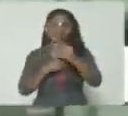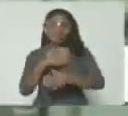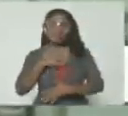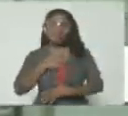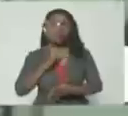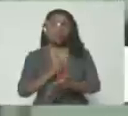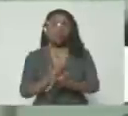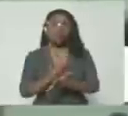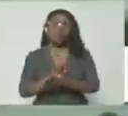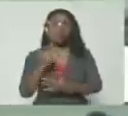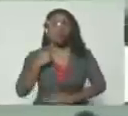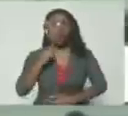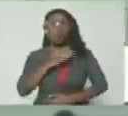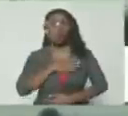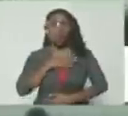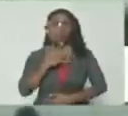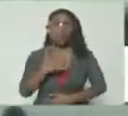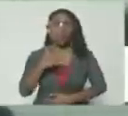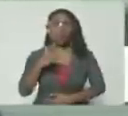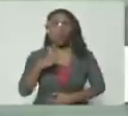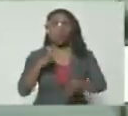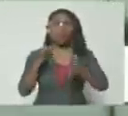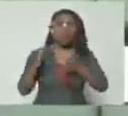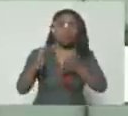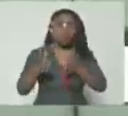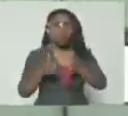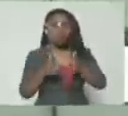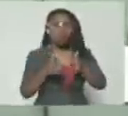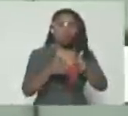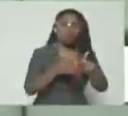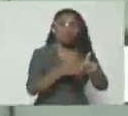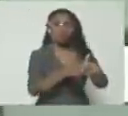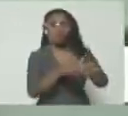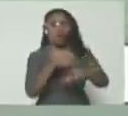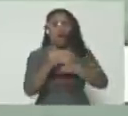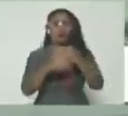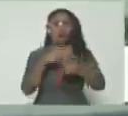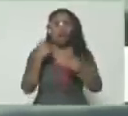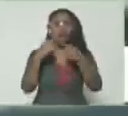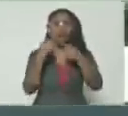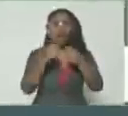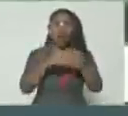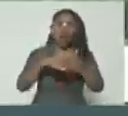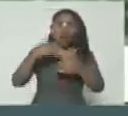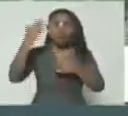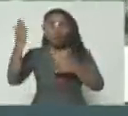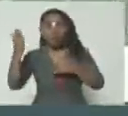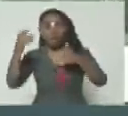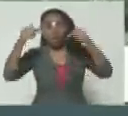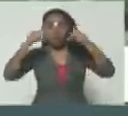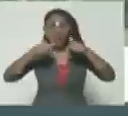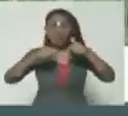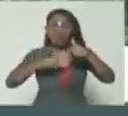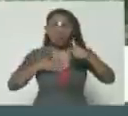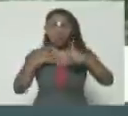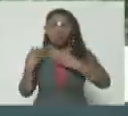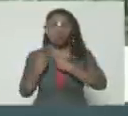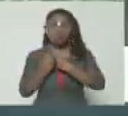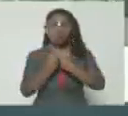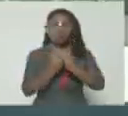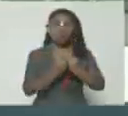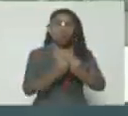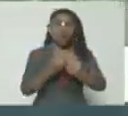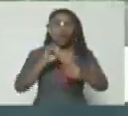tranquilamente nosotros podemos orientar para las exportaciones. En el día de hoy me acompaña